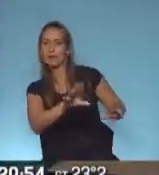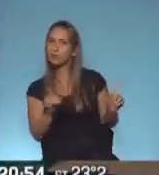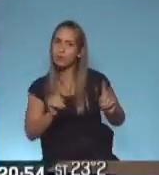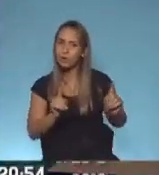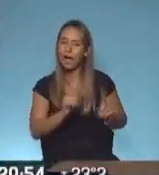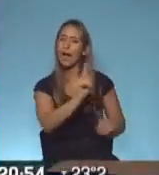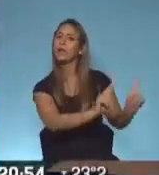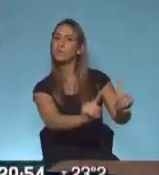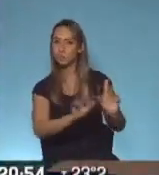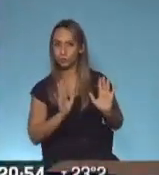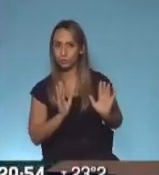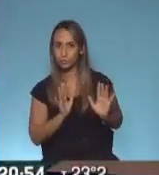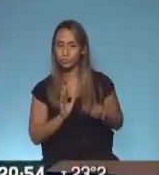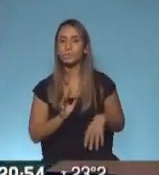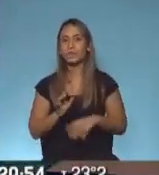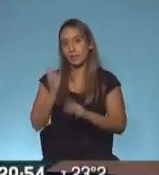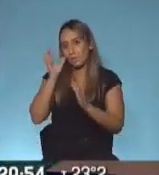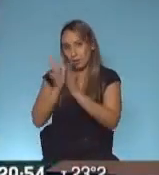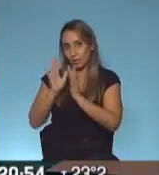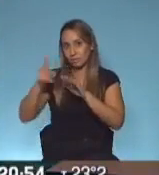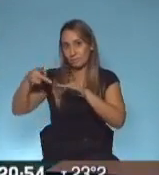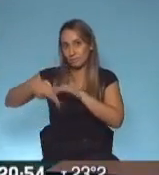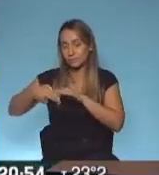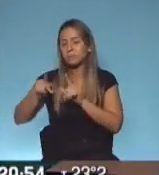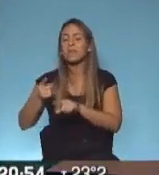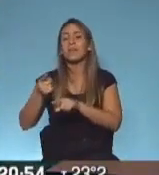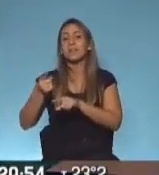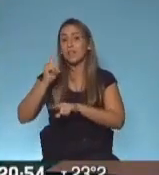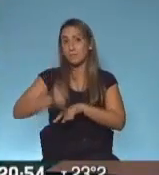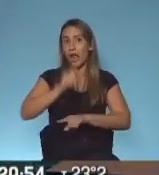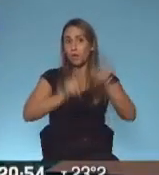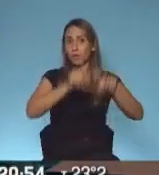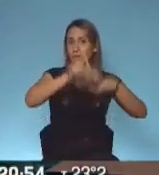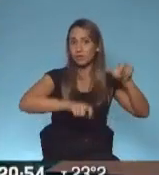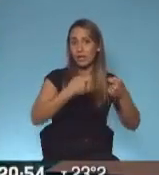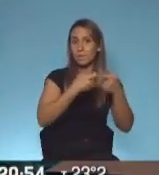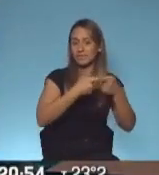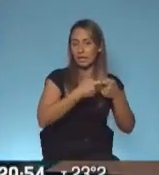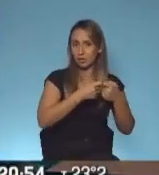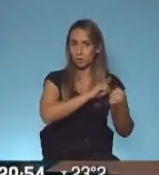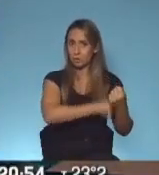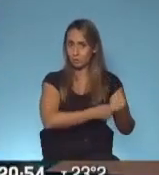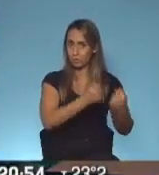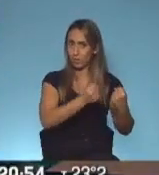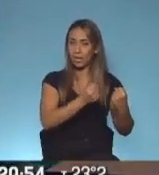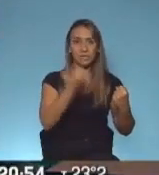David, disculpame, te interrumpa. Como asterisco sirve, también hay grandes empresarios que ya se están uniendo, ya se están armando